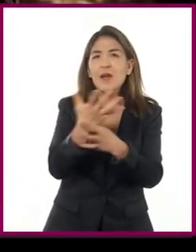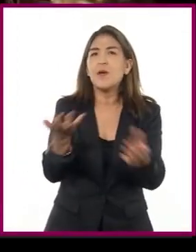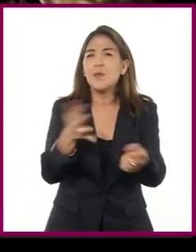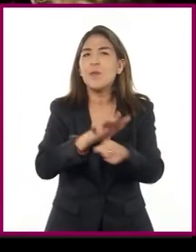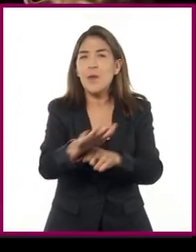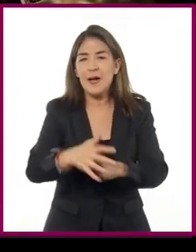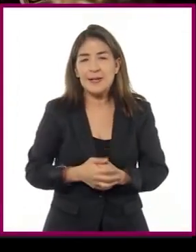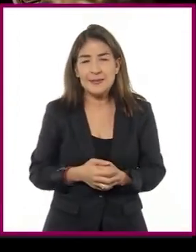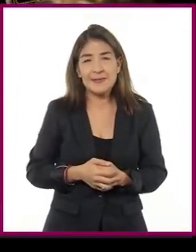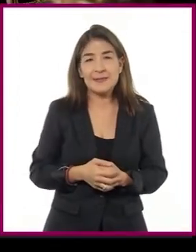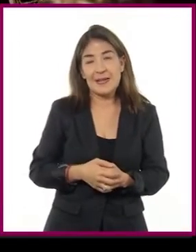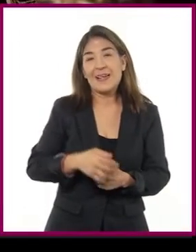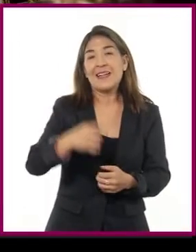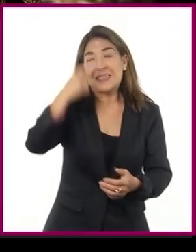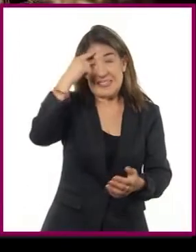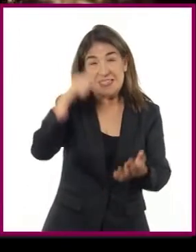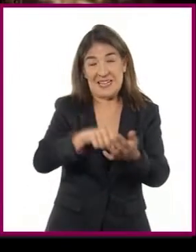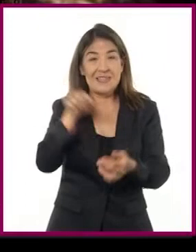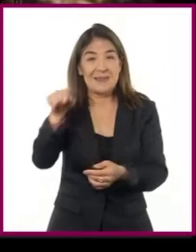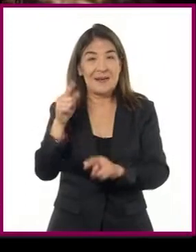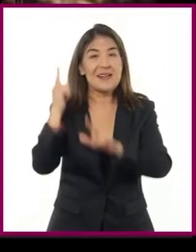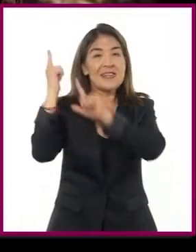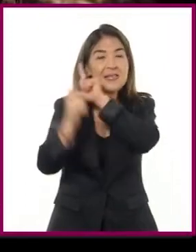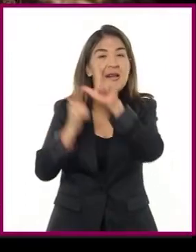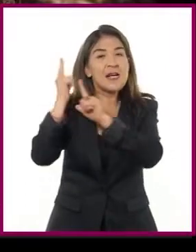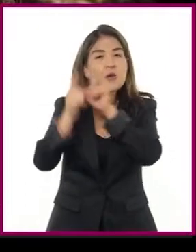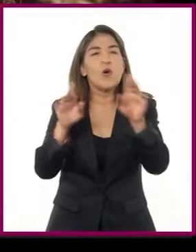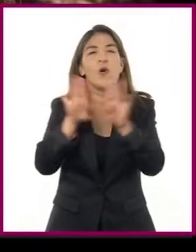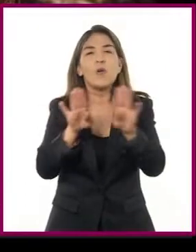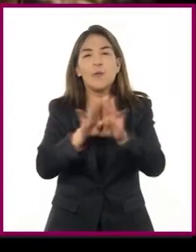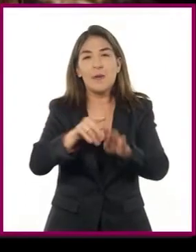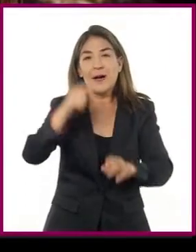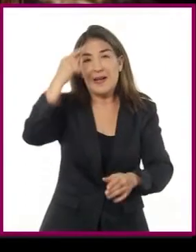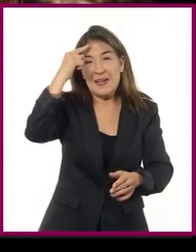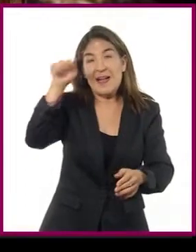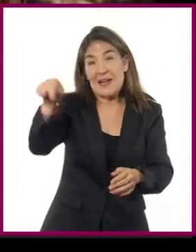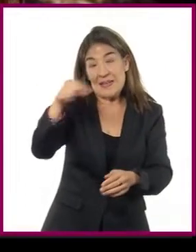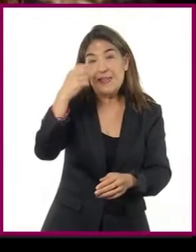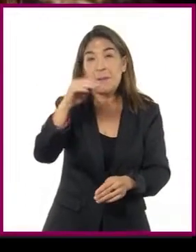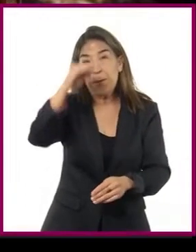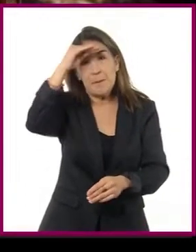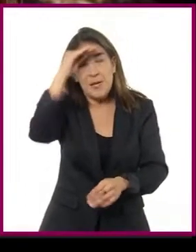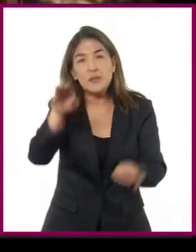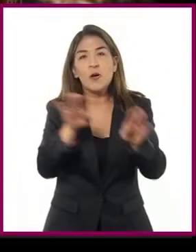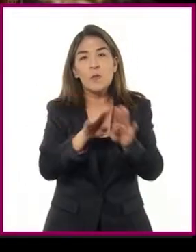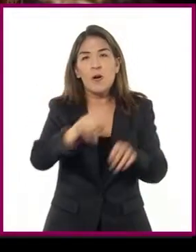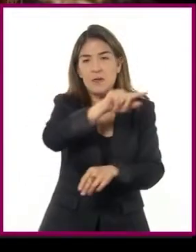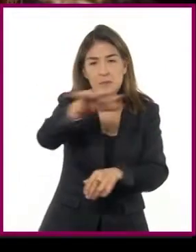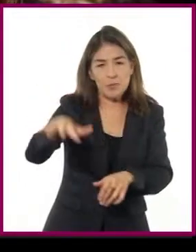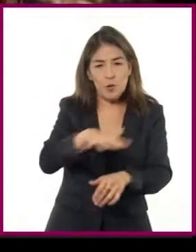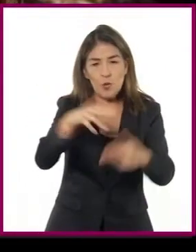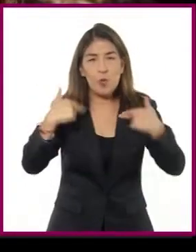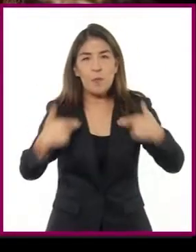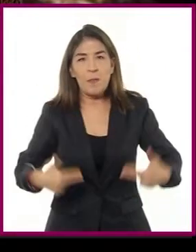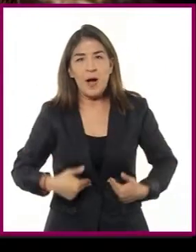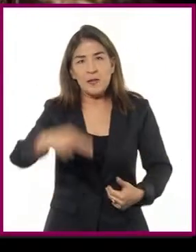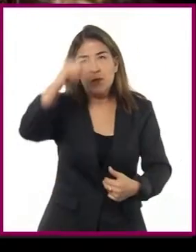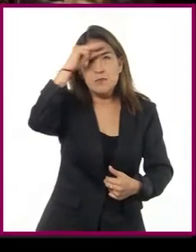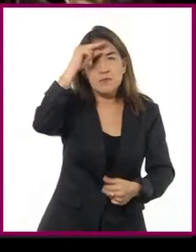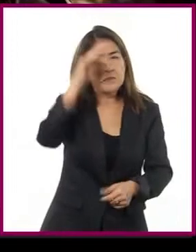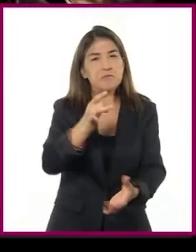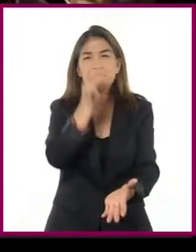Parece que los griegos creían que las inteligencias humanas podían reconocer